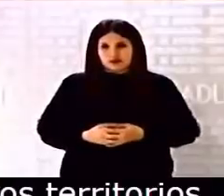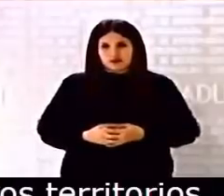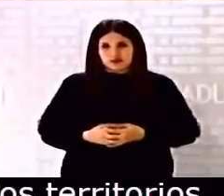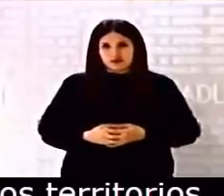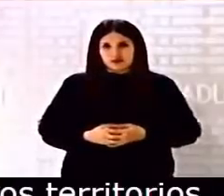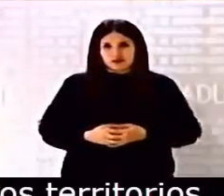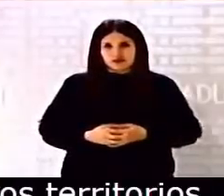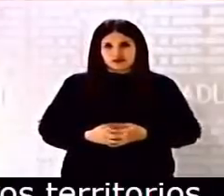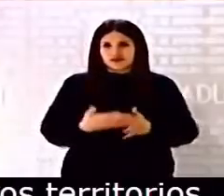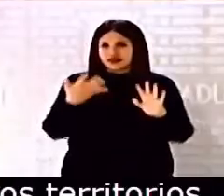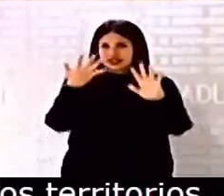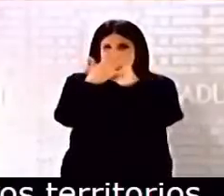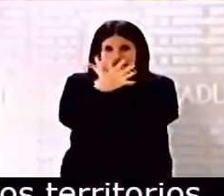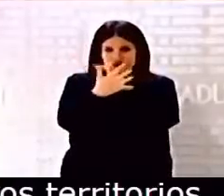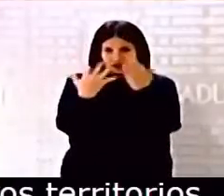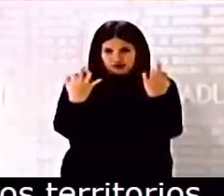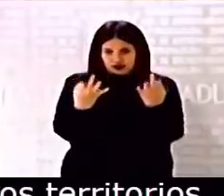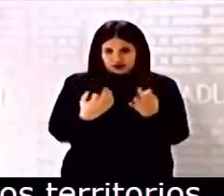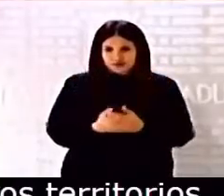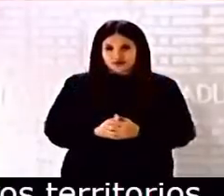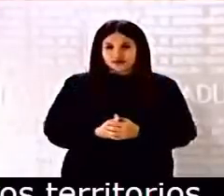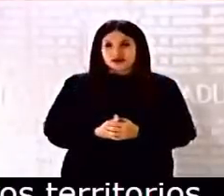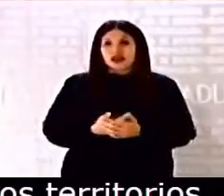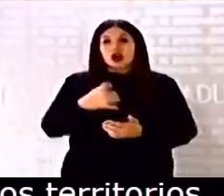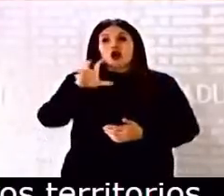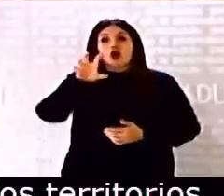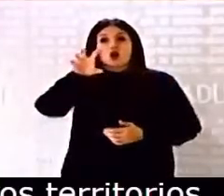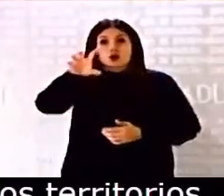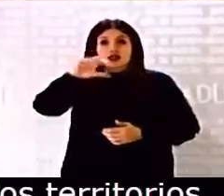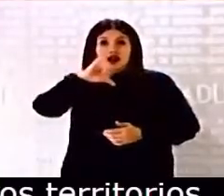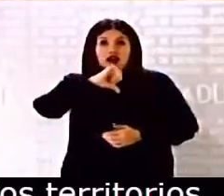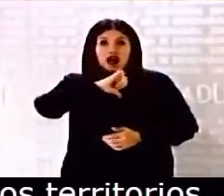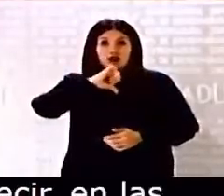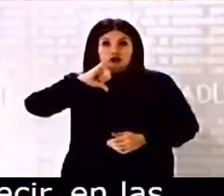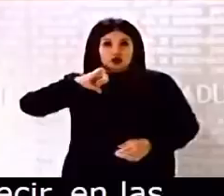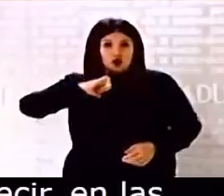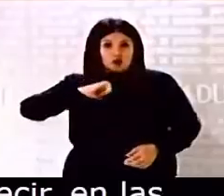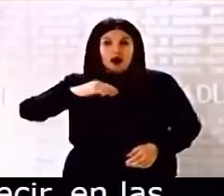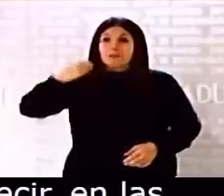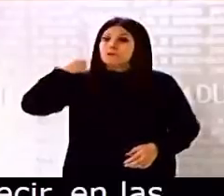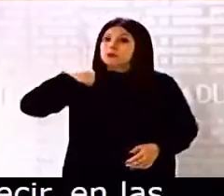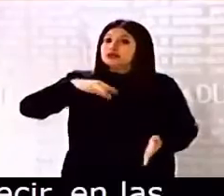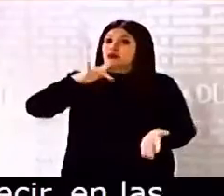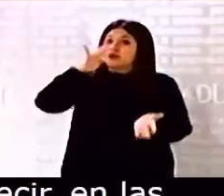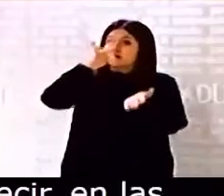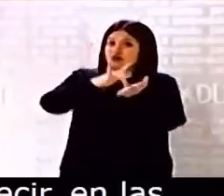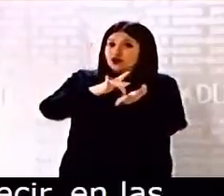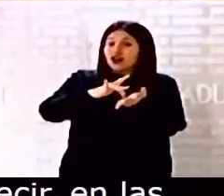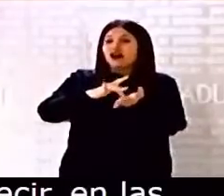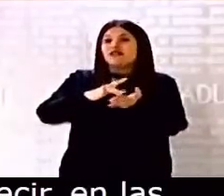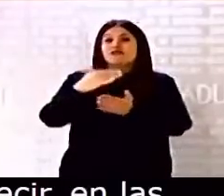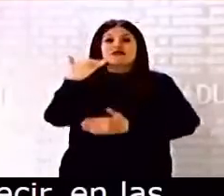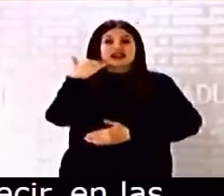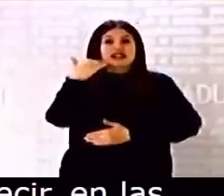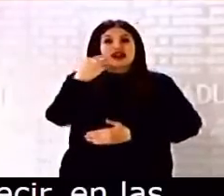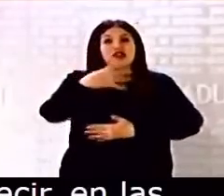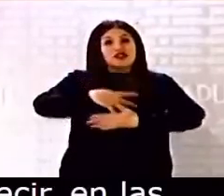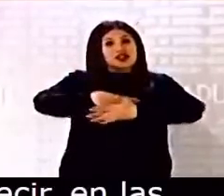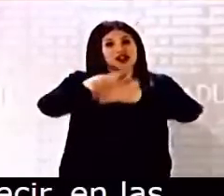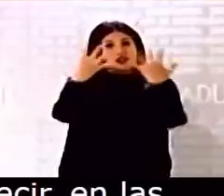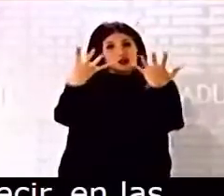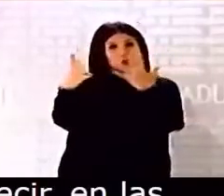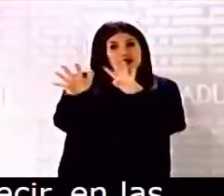Es decir, en aquellas comunidades autónomas que sea festivo el 19, estas